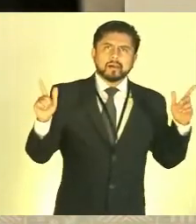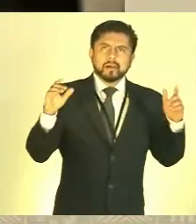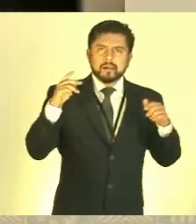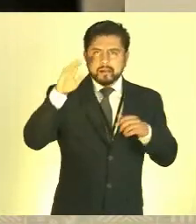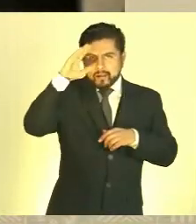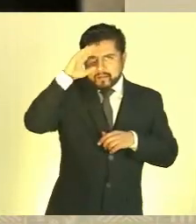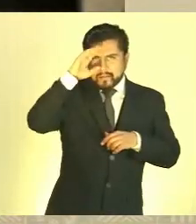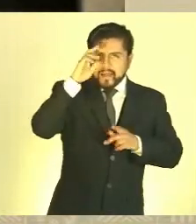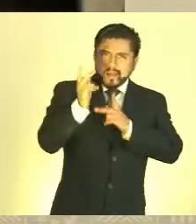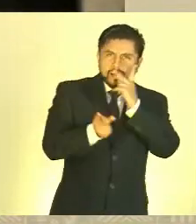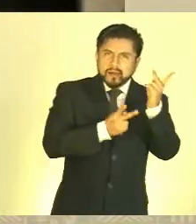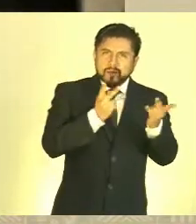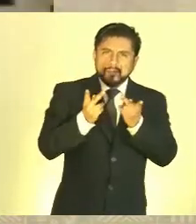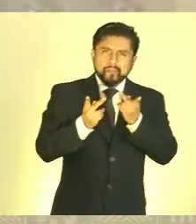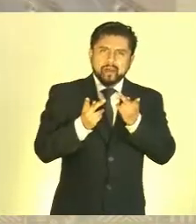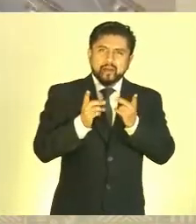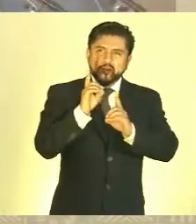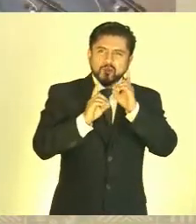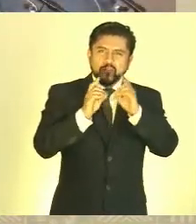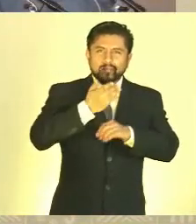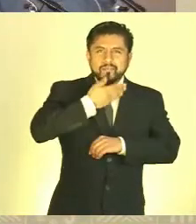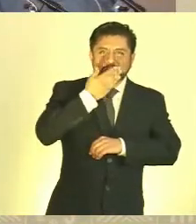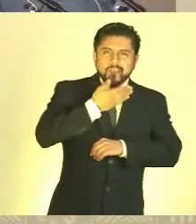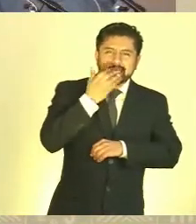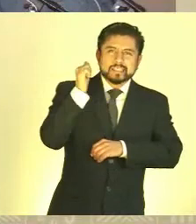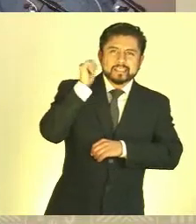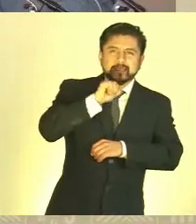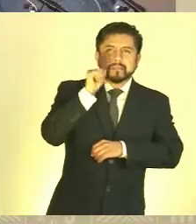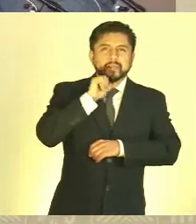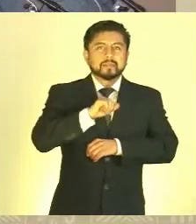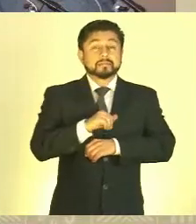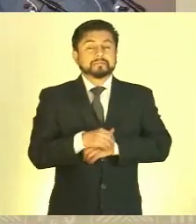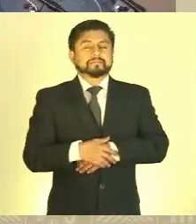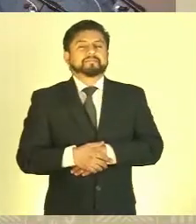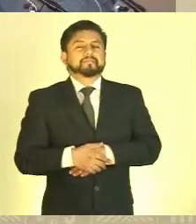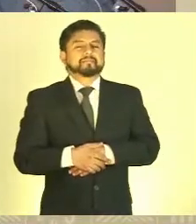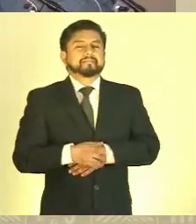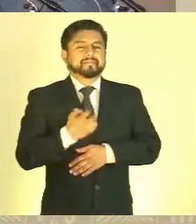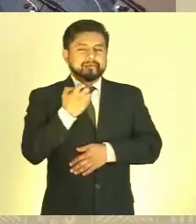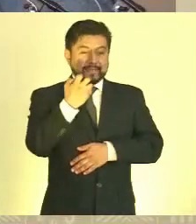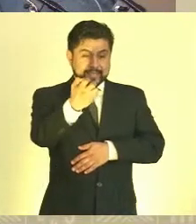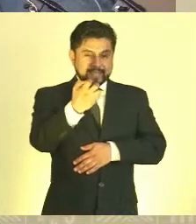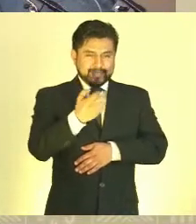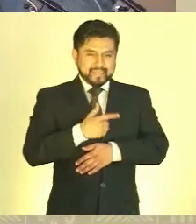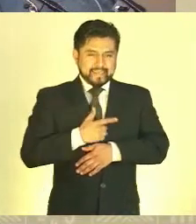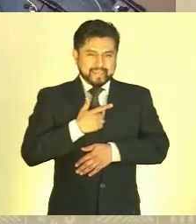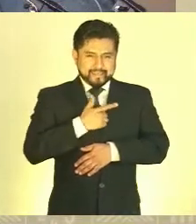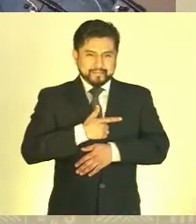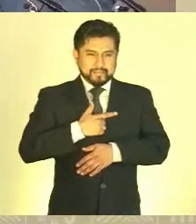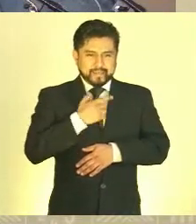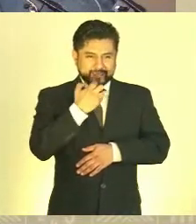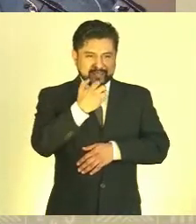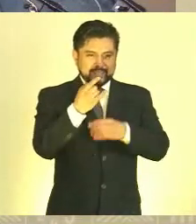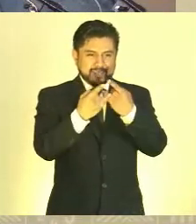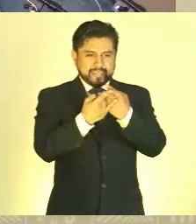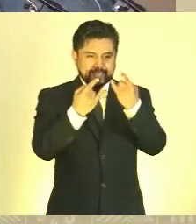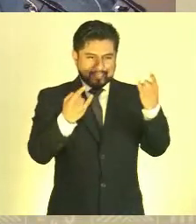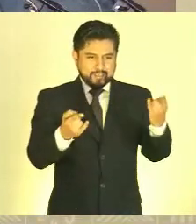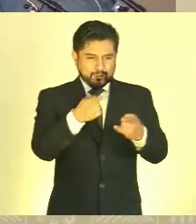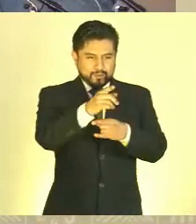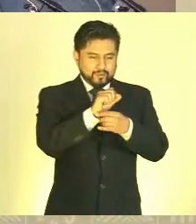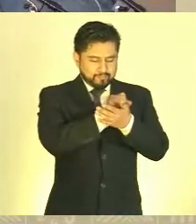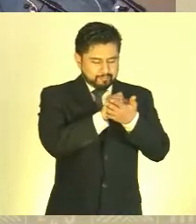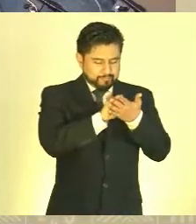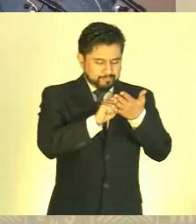Fíjate que a mí me encabrono que tú pones a estos fundamentalistas que lo